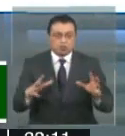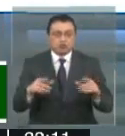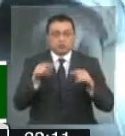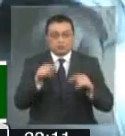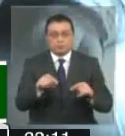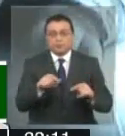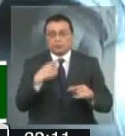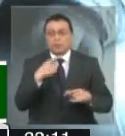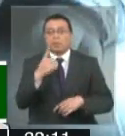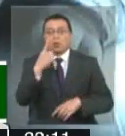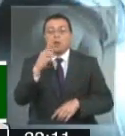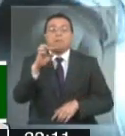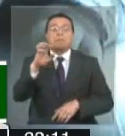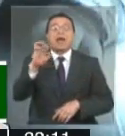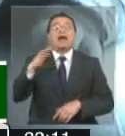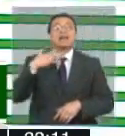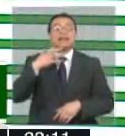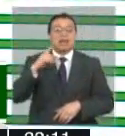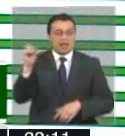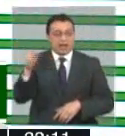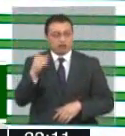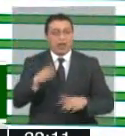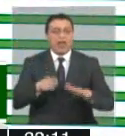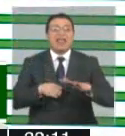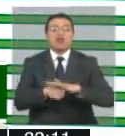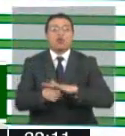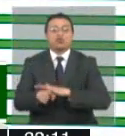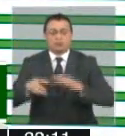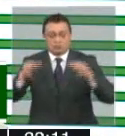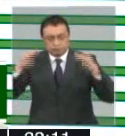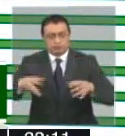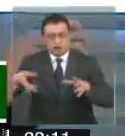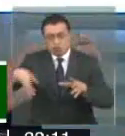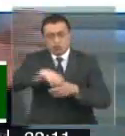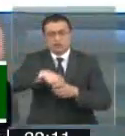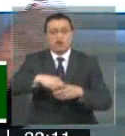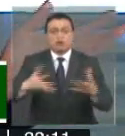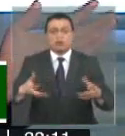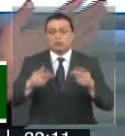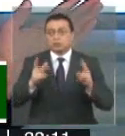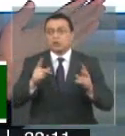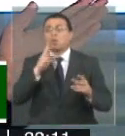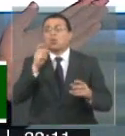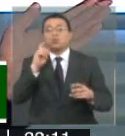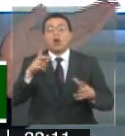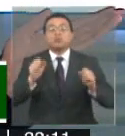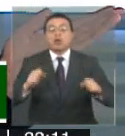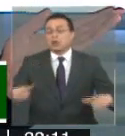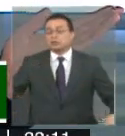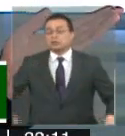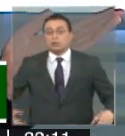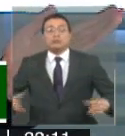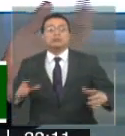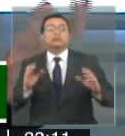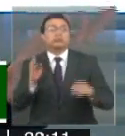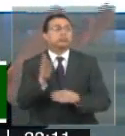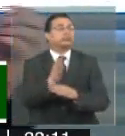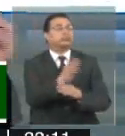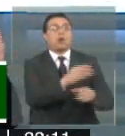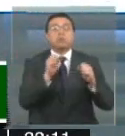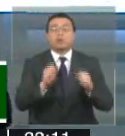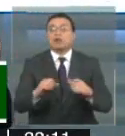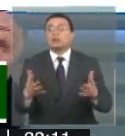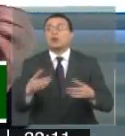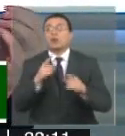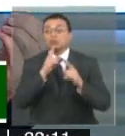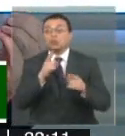está... Dime un parque nacional que sea realmente inclusivo, que alguien, por ejemplo, en silla de ruedas del parque, que pueda recorrer... Tú como turista has logrado hacer